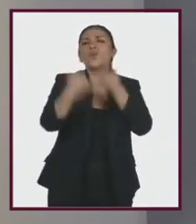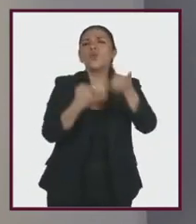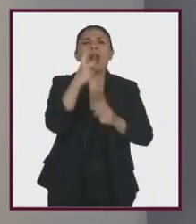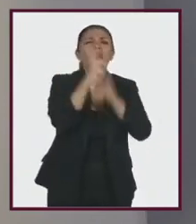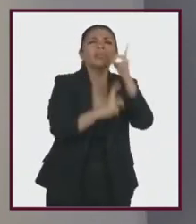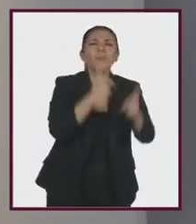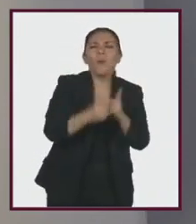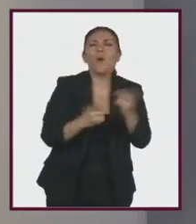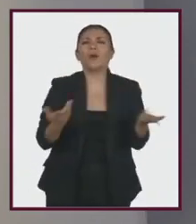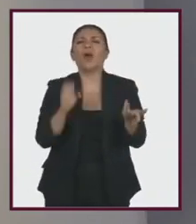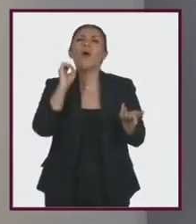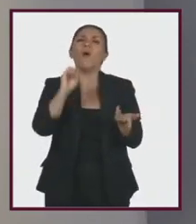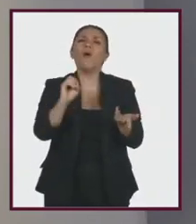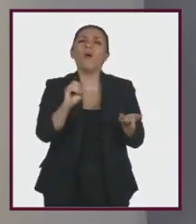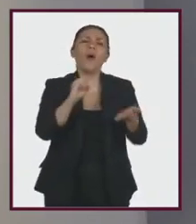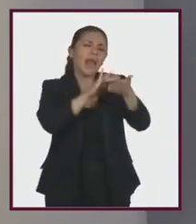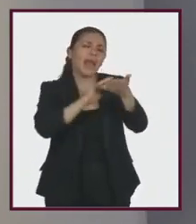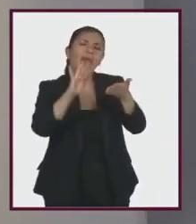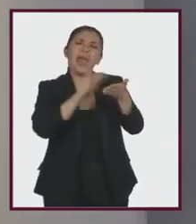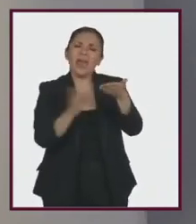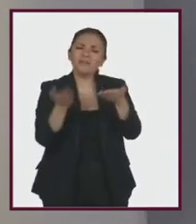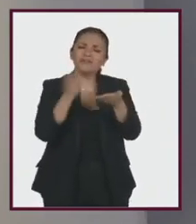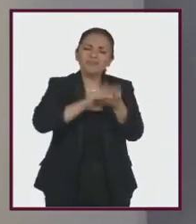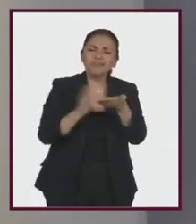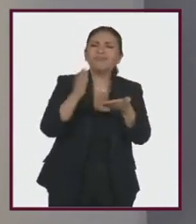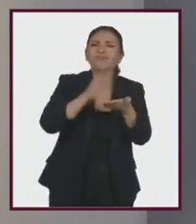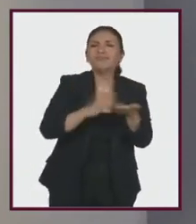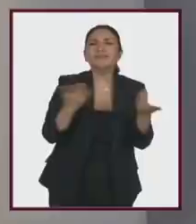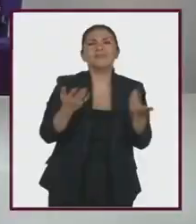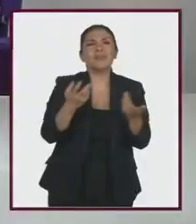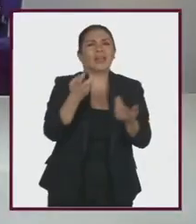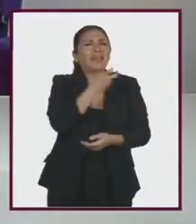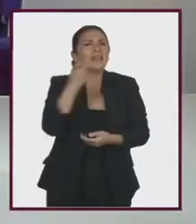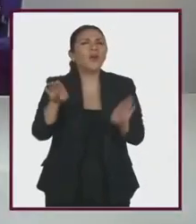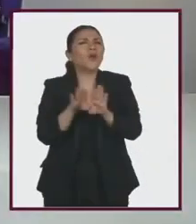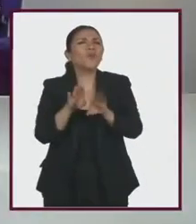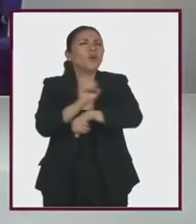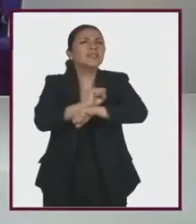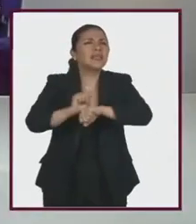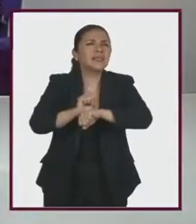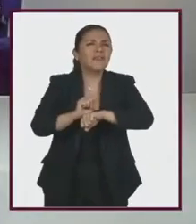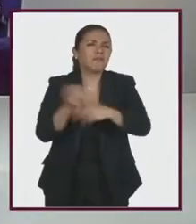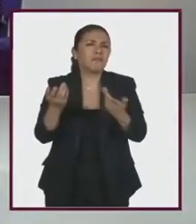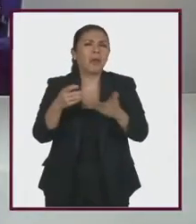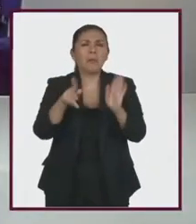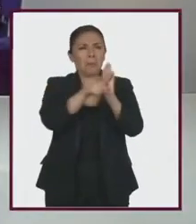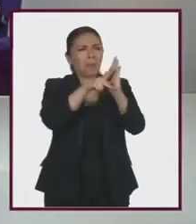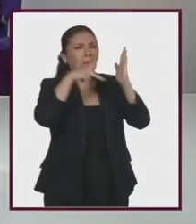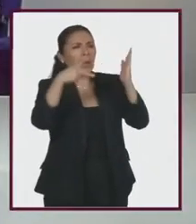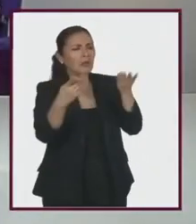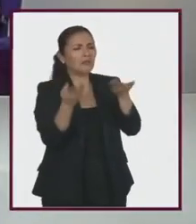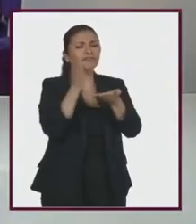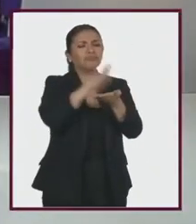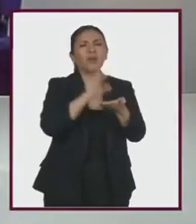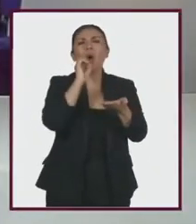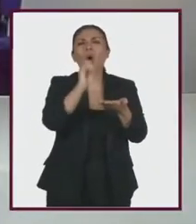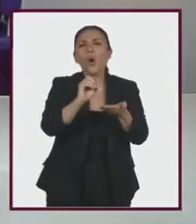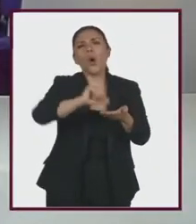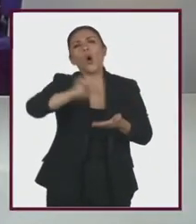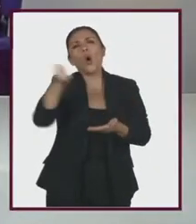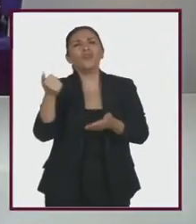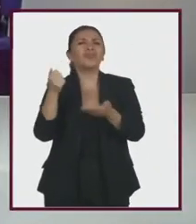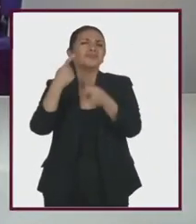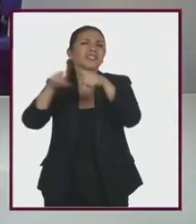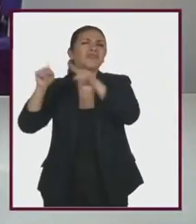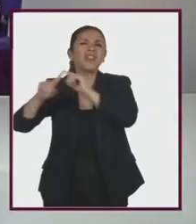tener alguna lectura, ¿no? O sea, que puede ser, como mencionaba al inicio, desde el periódico hasta algunos otros tipos de lecturas que tengamos